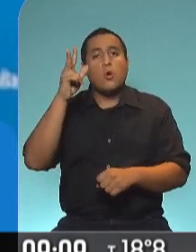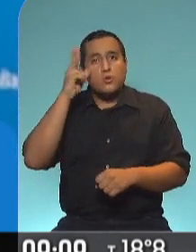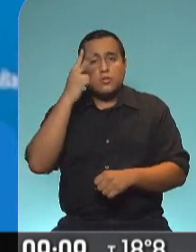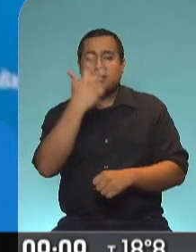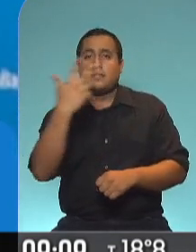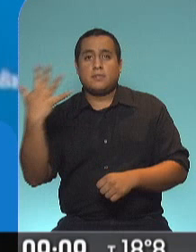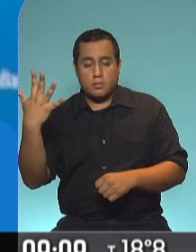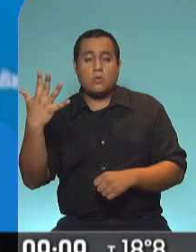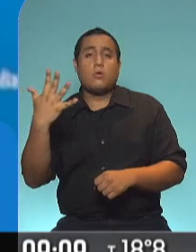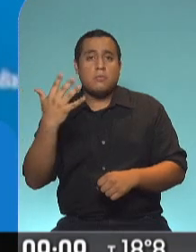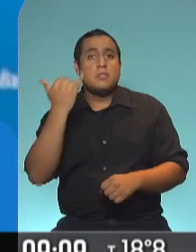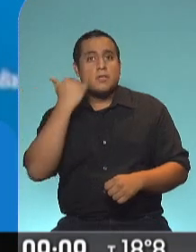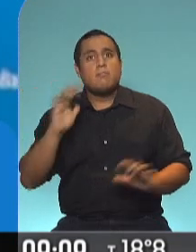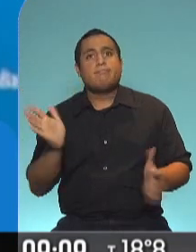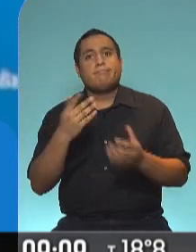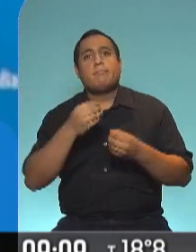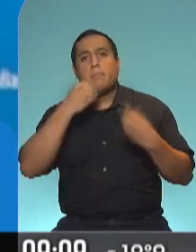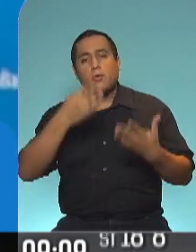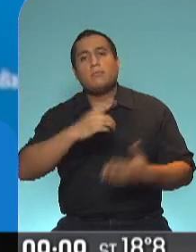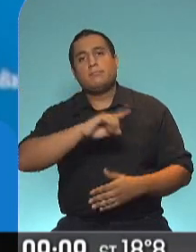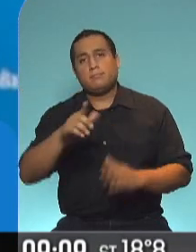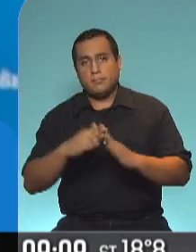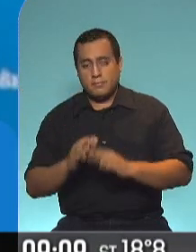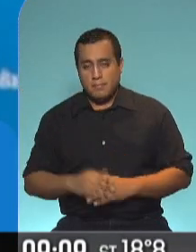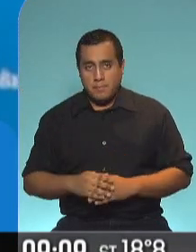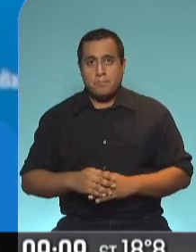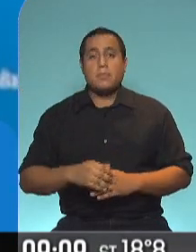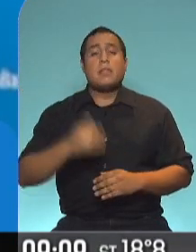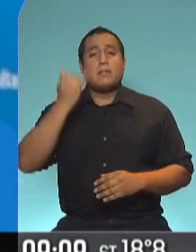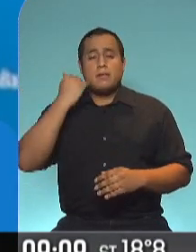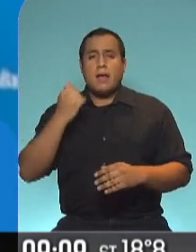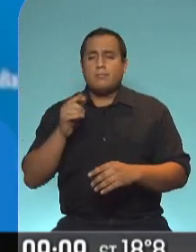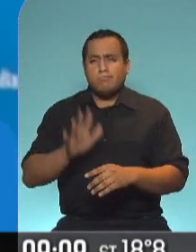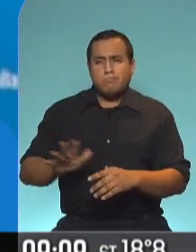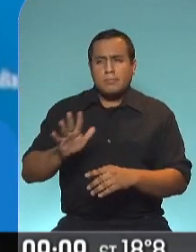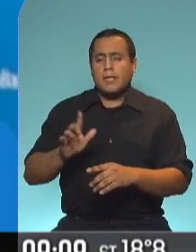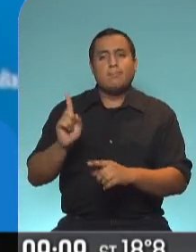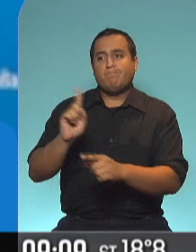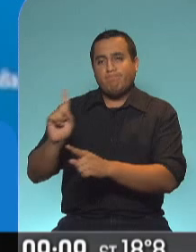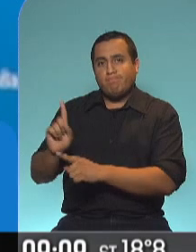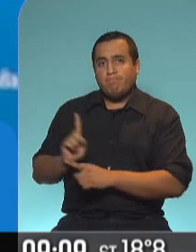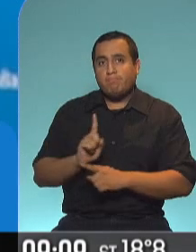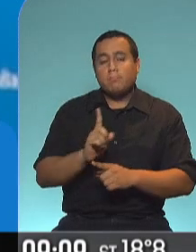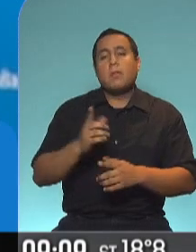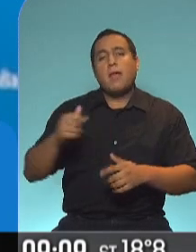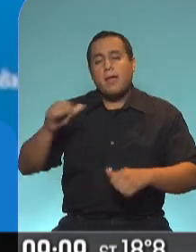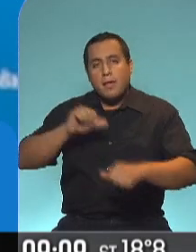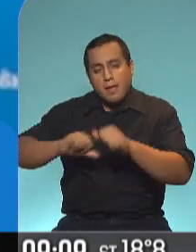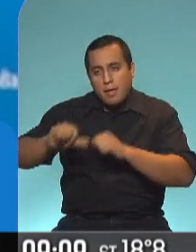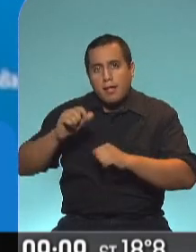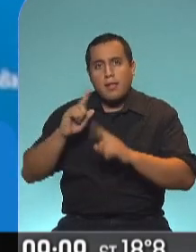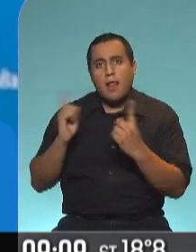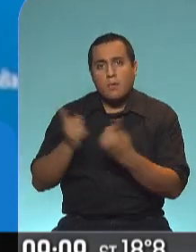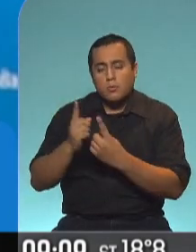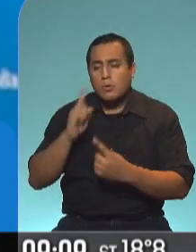cinco de los cuales ya tienen el alta definitiva han sido descartados por análisis laboratoriales por criterio epidemiológico en un